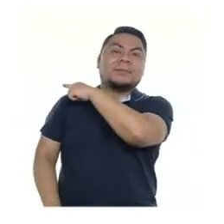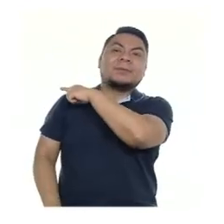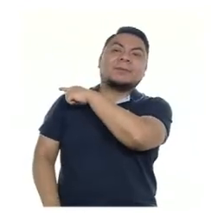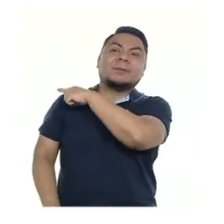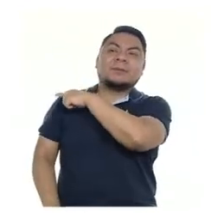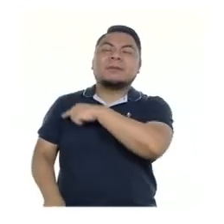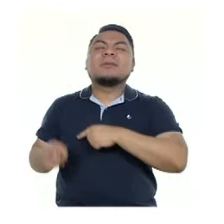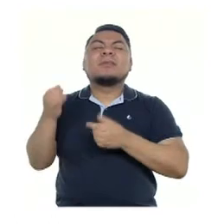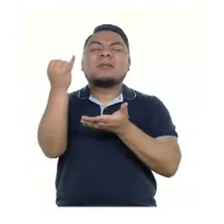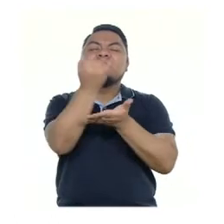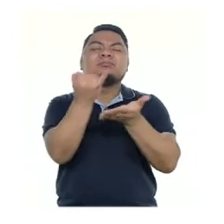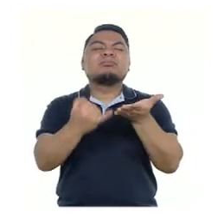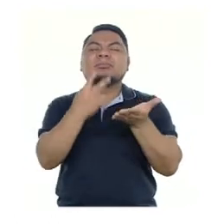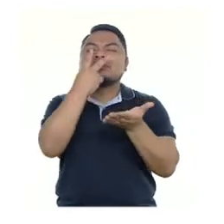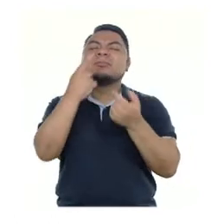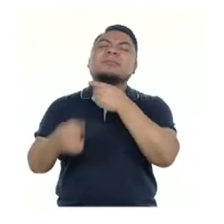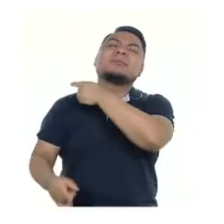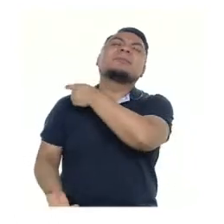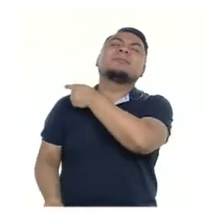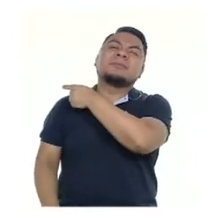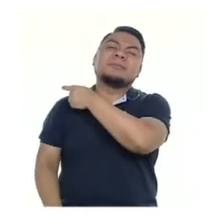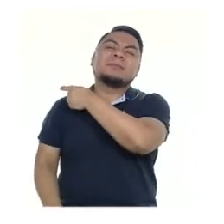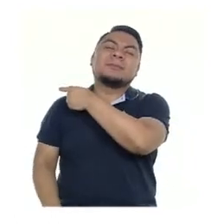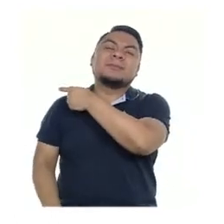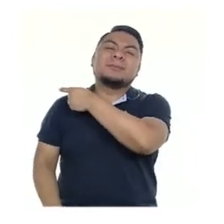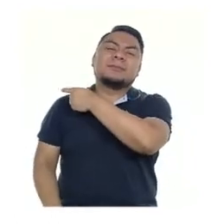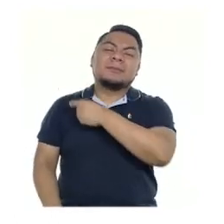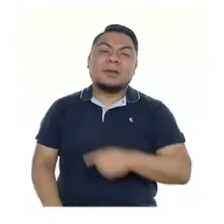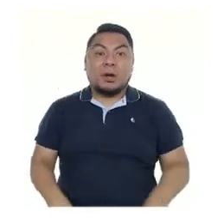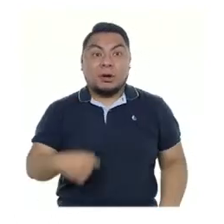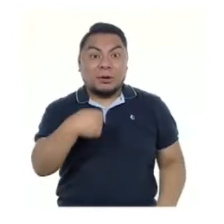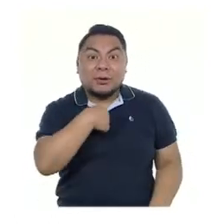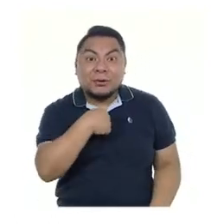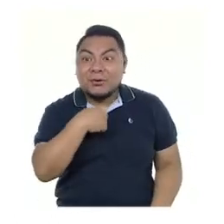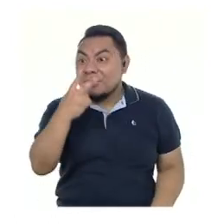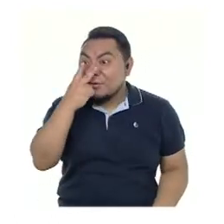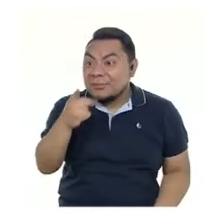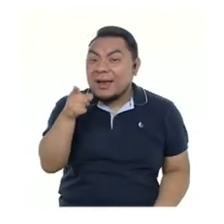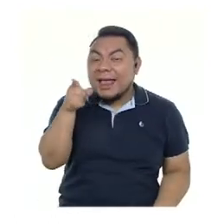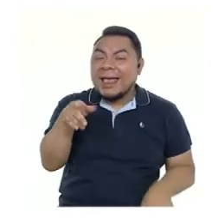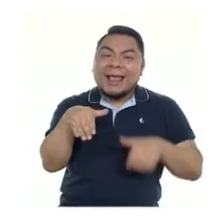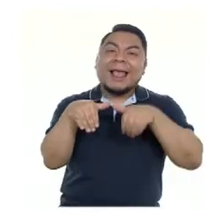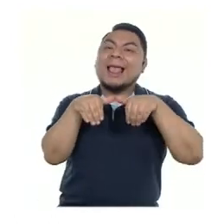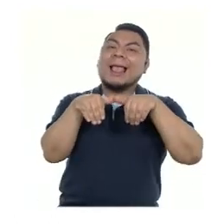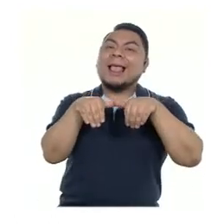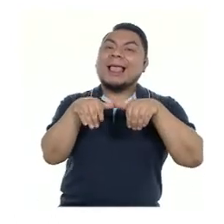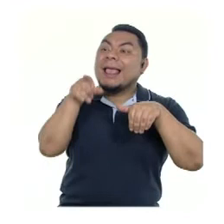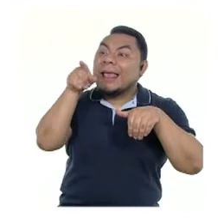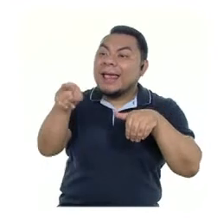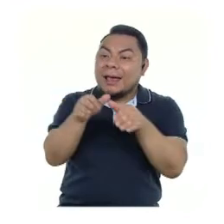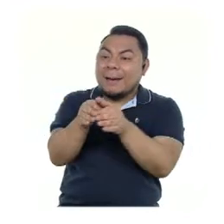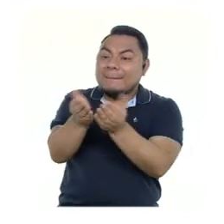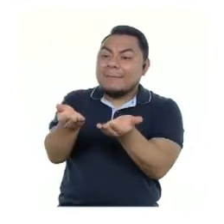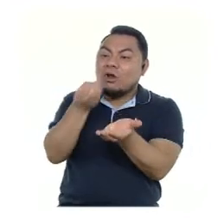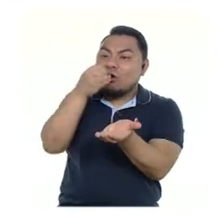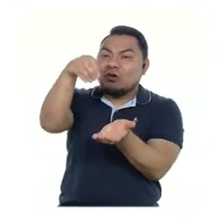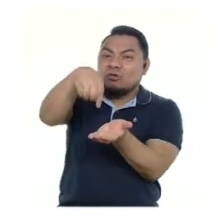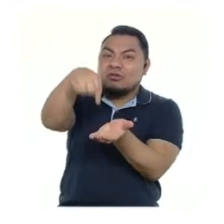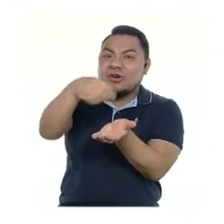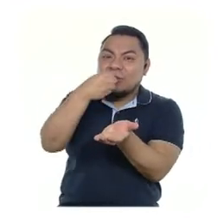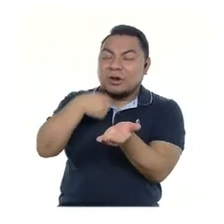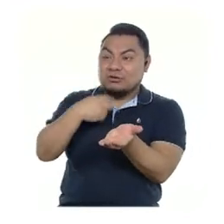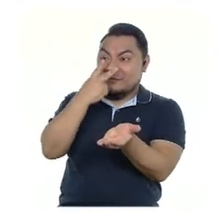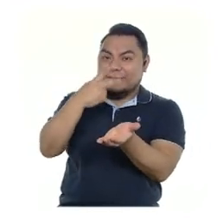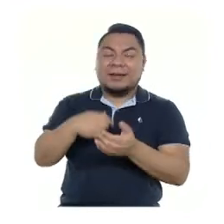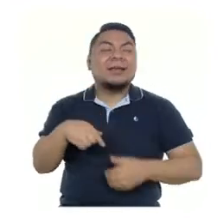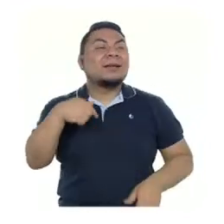imagen ven en el afiche? Yo veo uno de esos envases donde se lleva la comida. Yo también los he